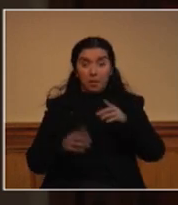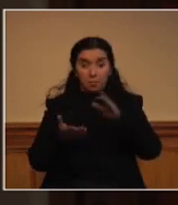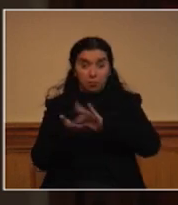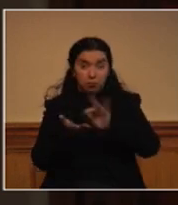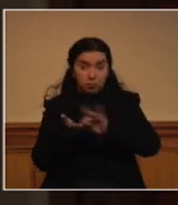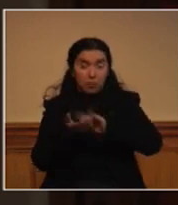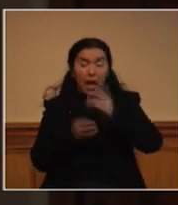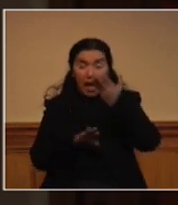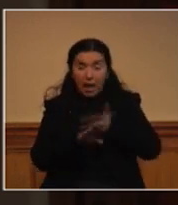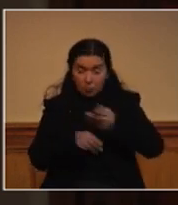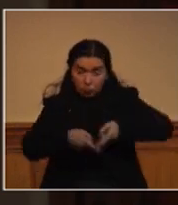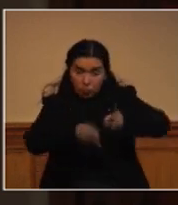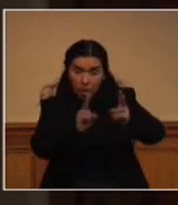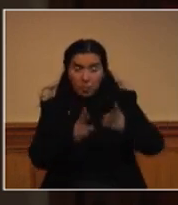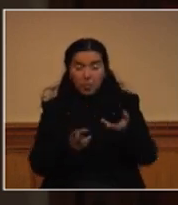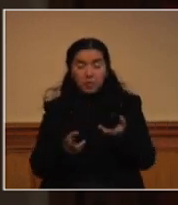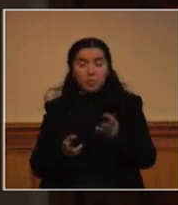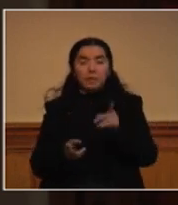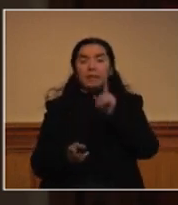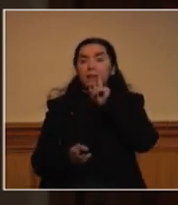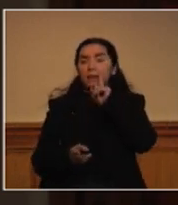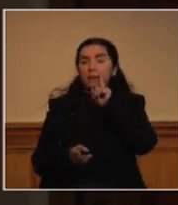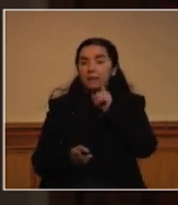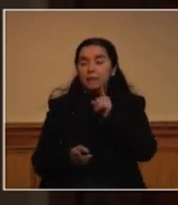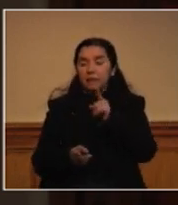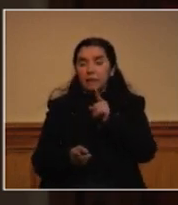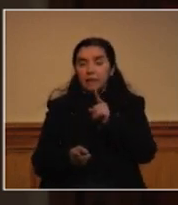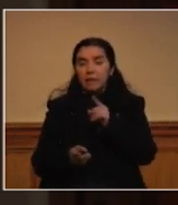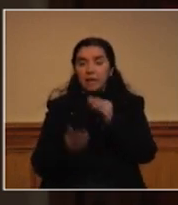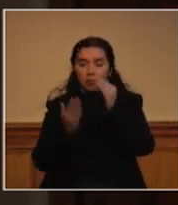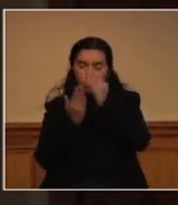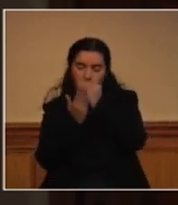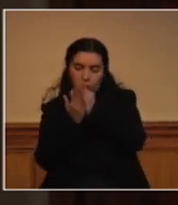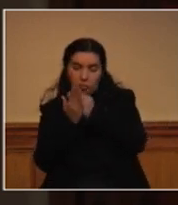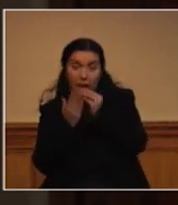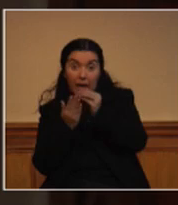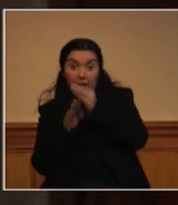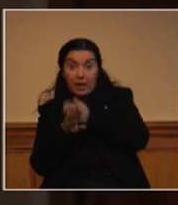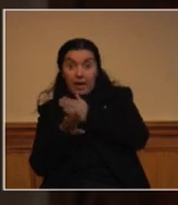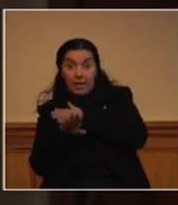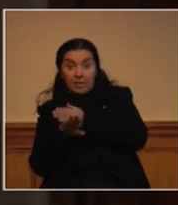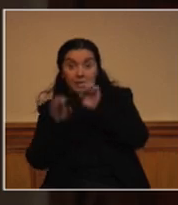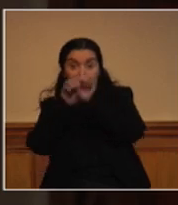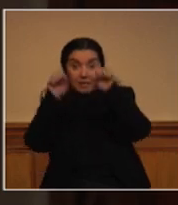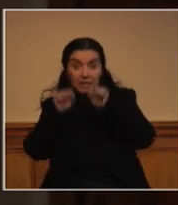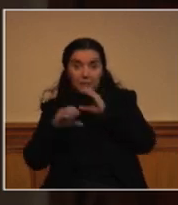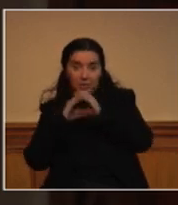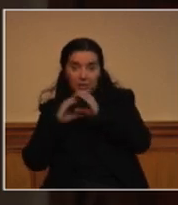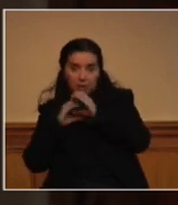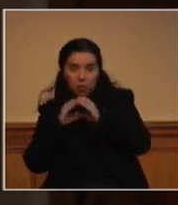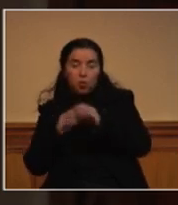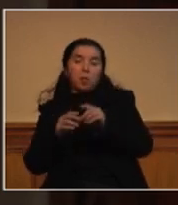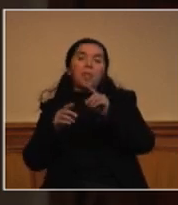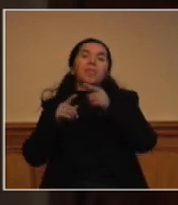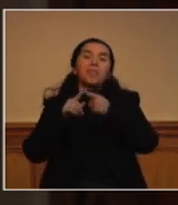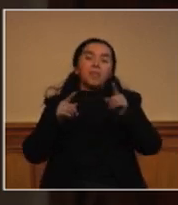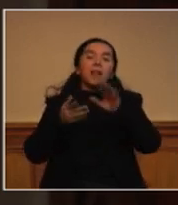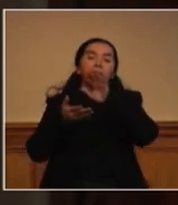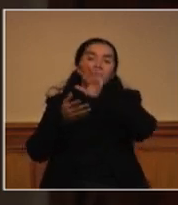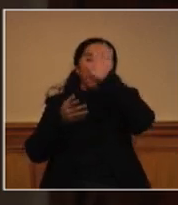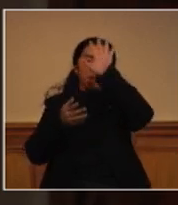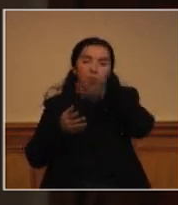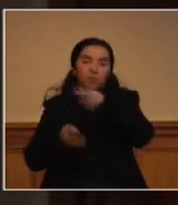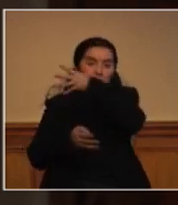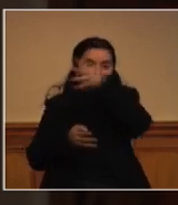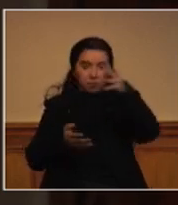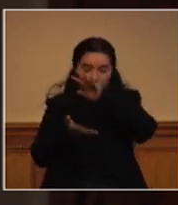Entonces, nos permiten tener programados en el sistema de comunicación distintos tableros a